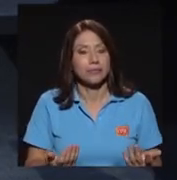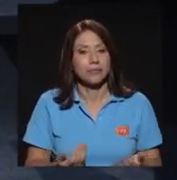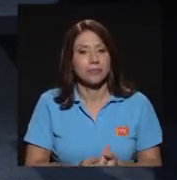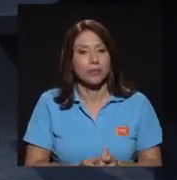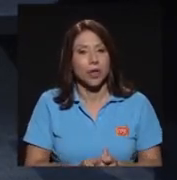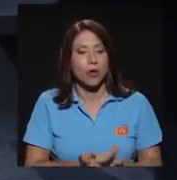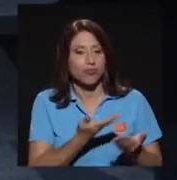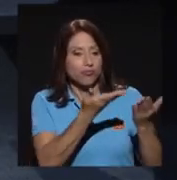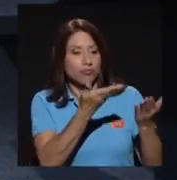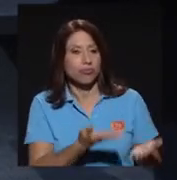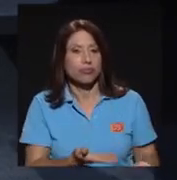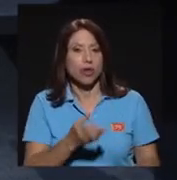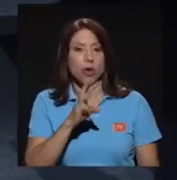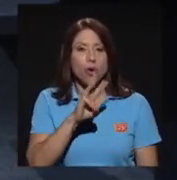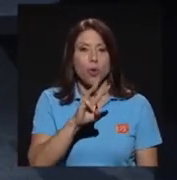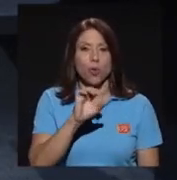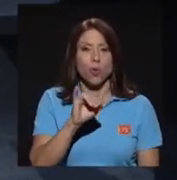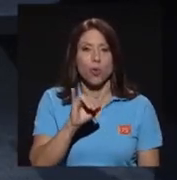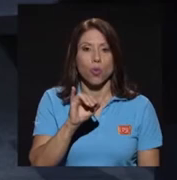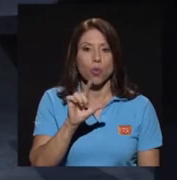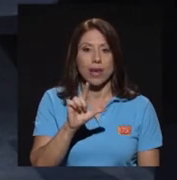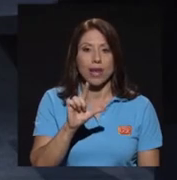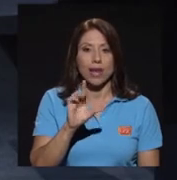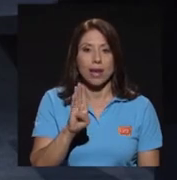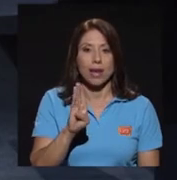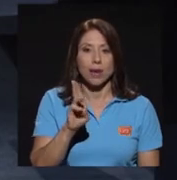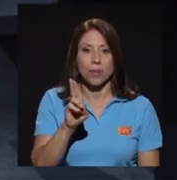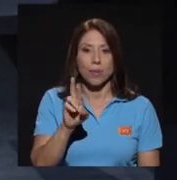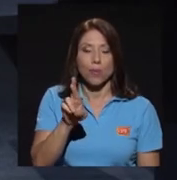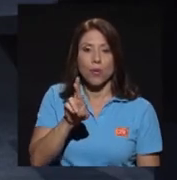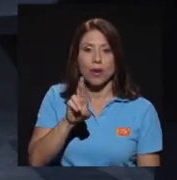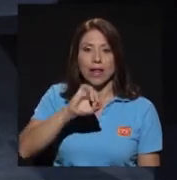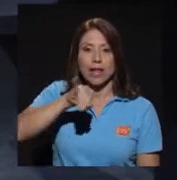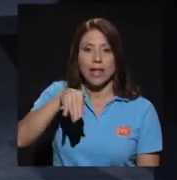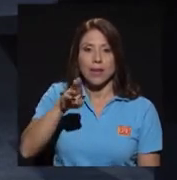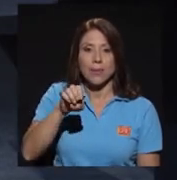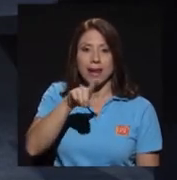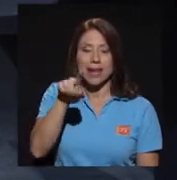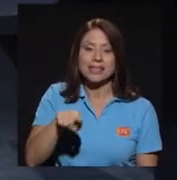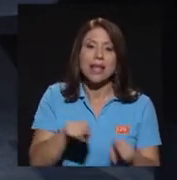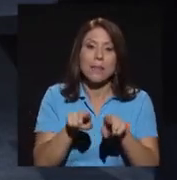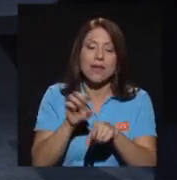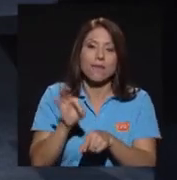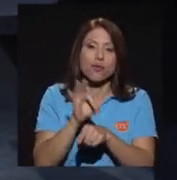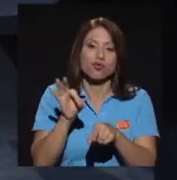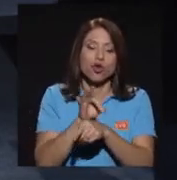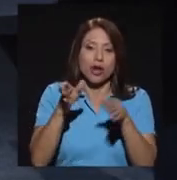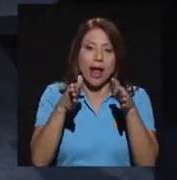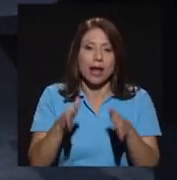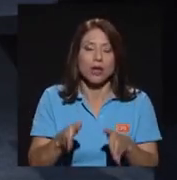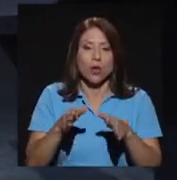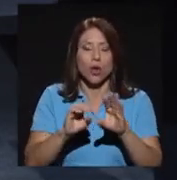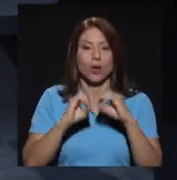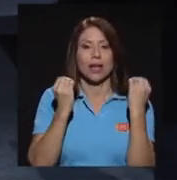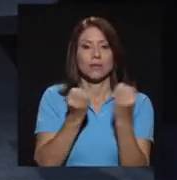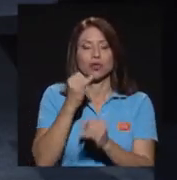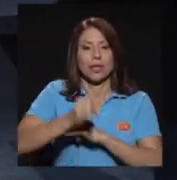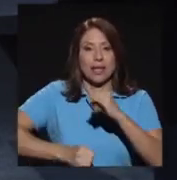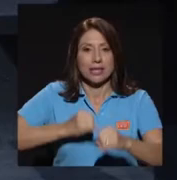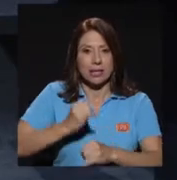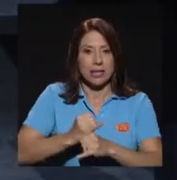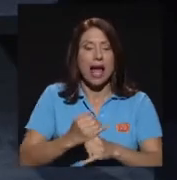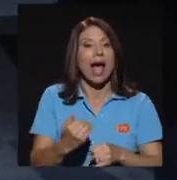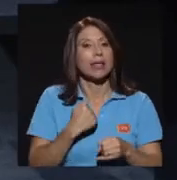con wilber jiménez además ha sido funcionario de organismos internacionales ha tenido puestos muy importantes en los